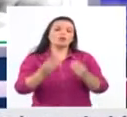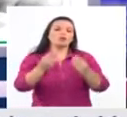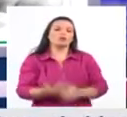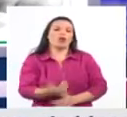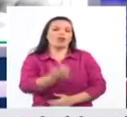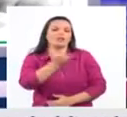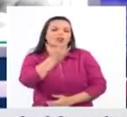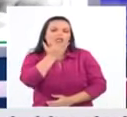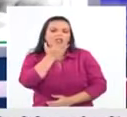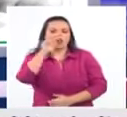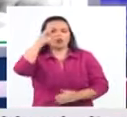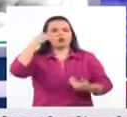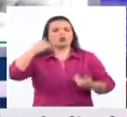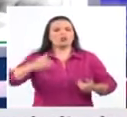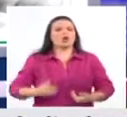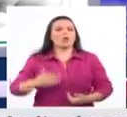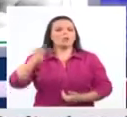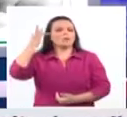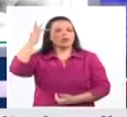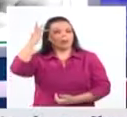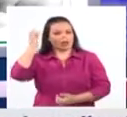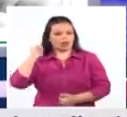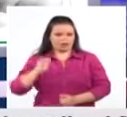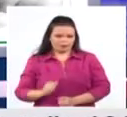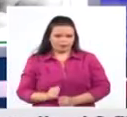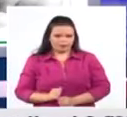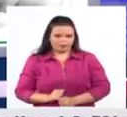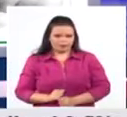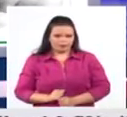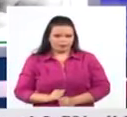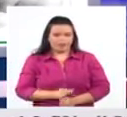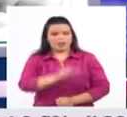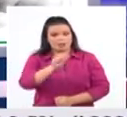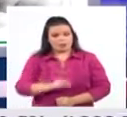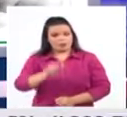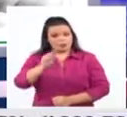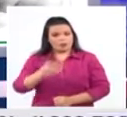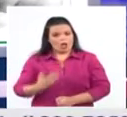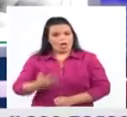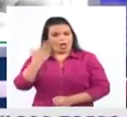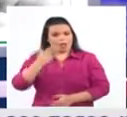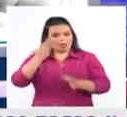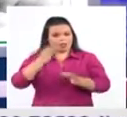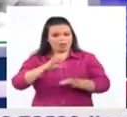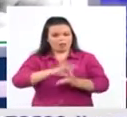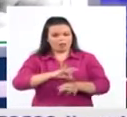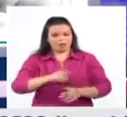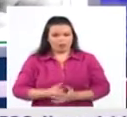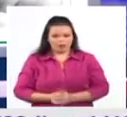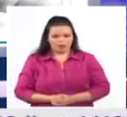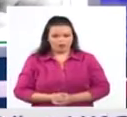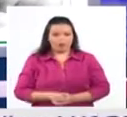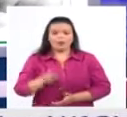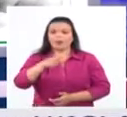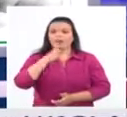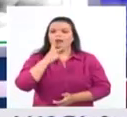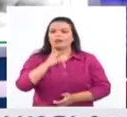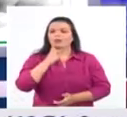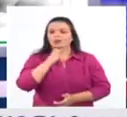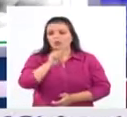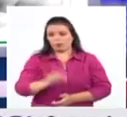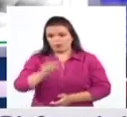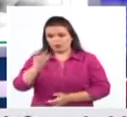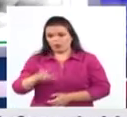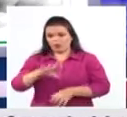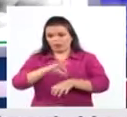mental de quienes la padecen. En las comisiones para la atención a pacientes convalecientes a esta enfermedad en Santiago de Cuba